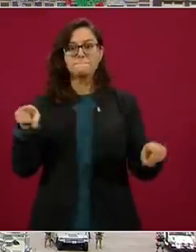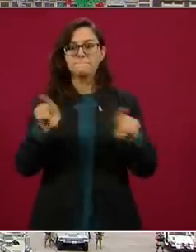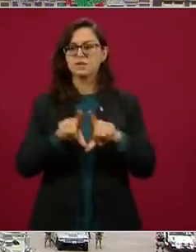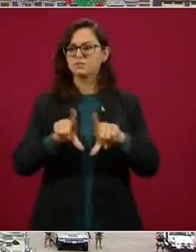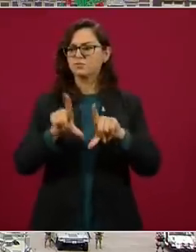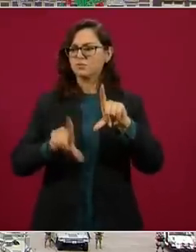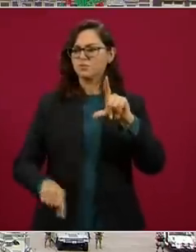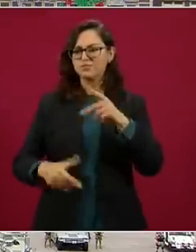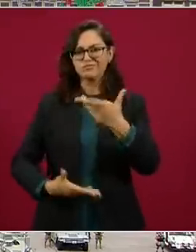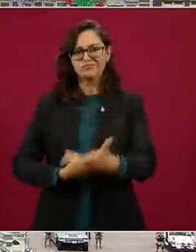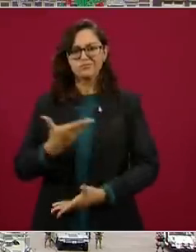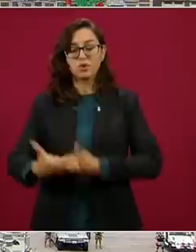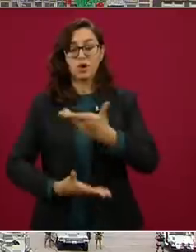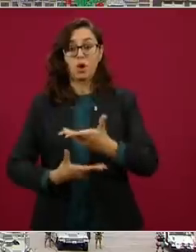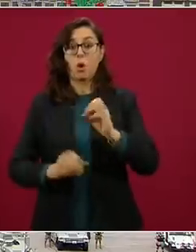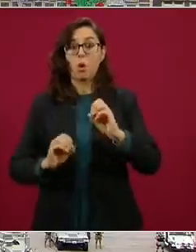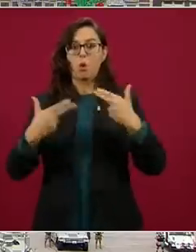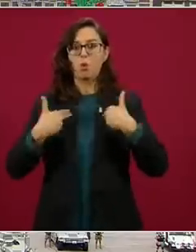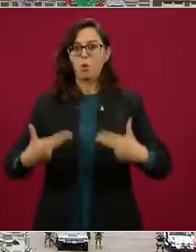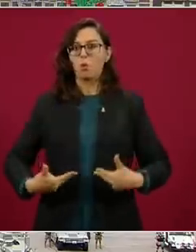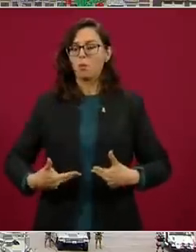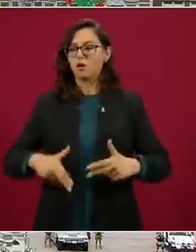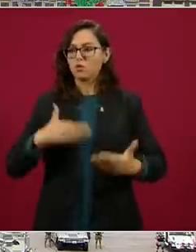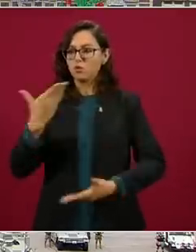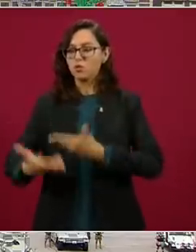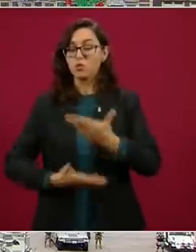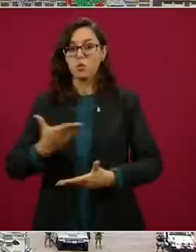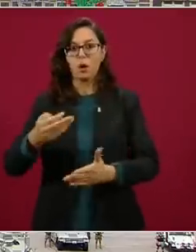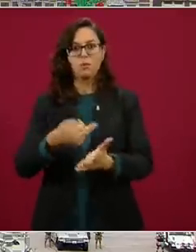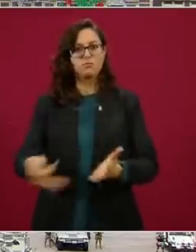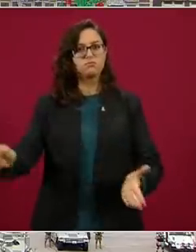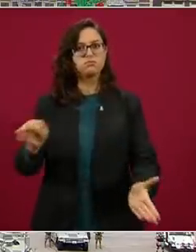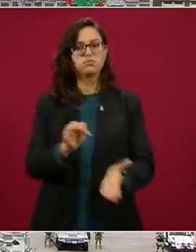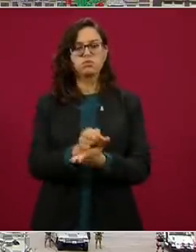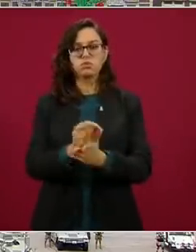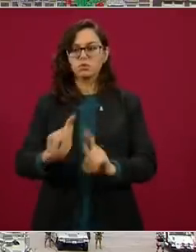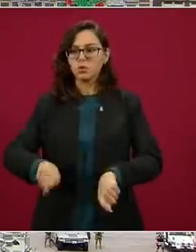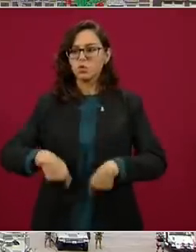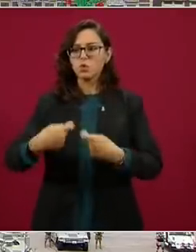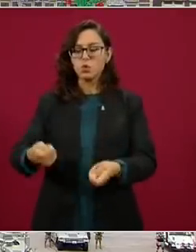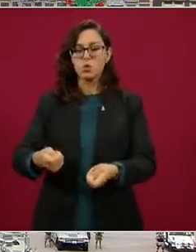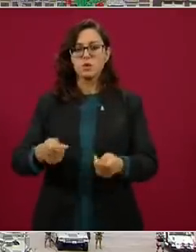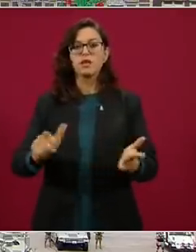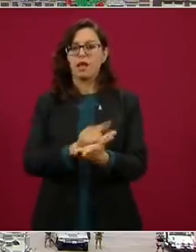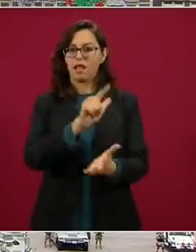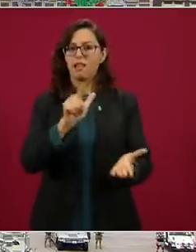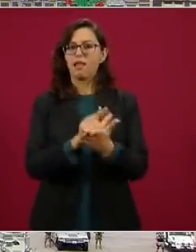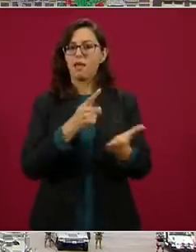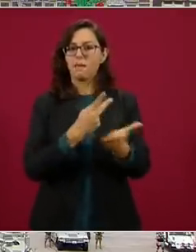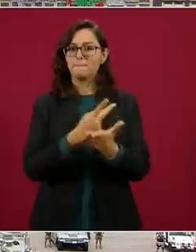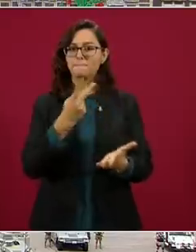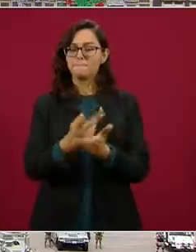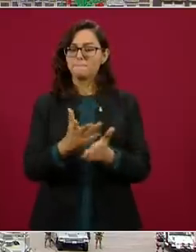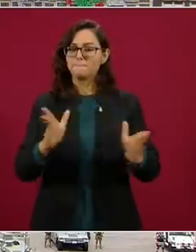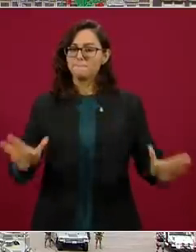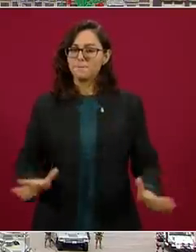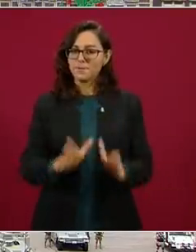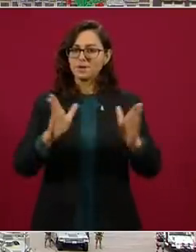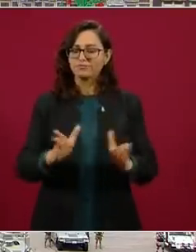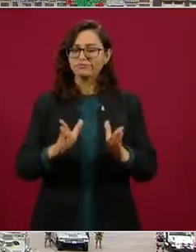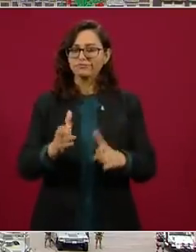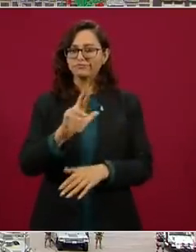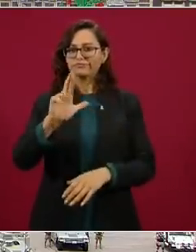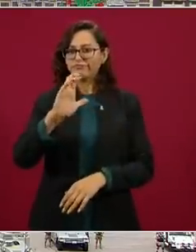la patria oa la humanidad o actos heroicos en términos de la ley de premios estímulos y recompensas